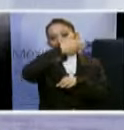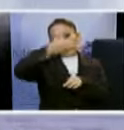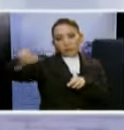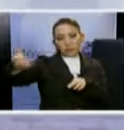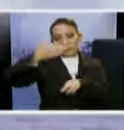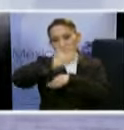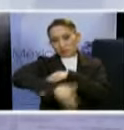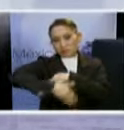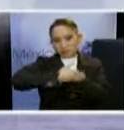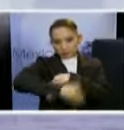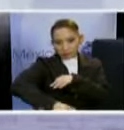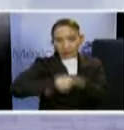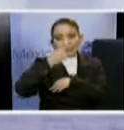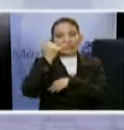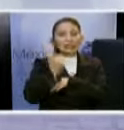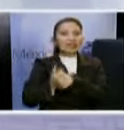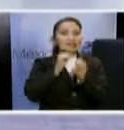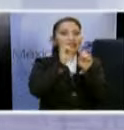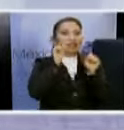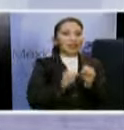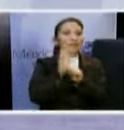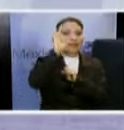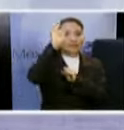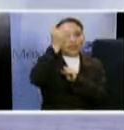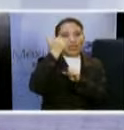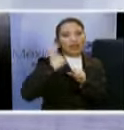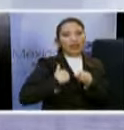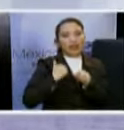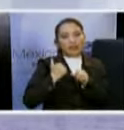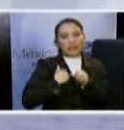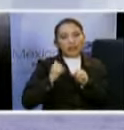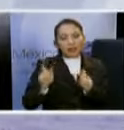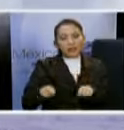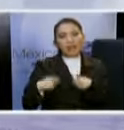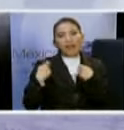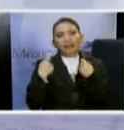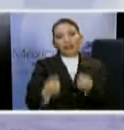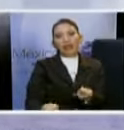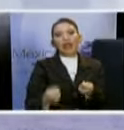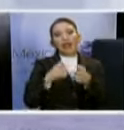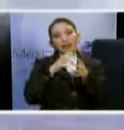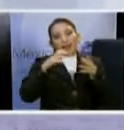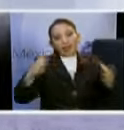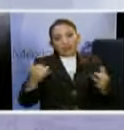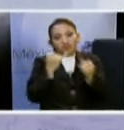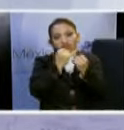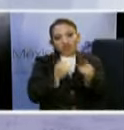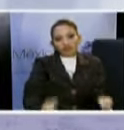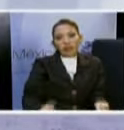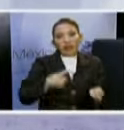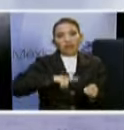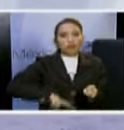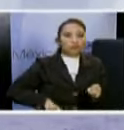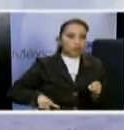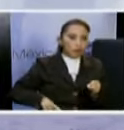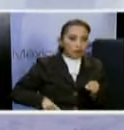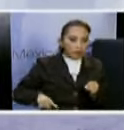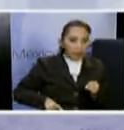Temporales y el sistema federal en Canadá, que le brinda una gran autonomía a los